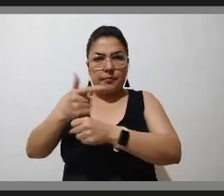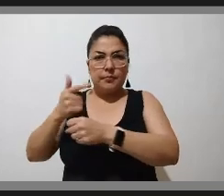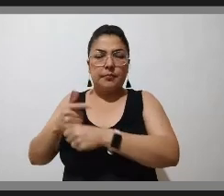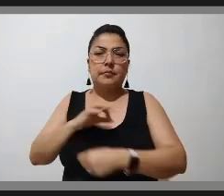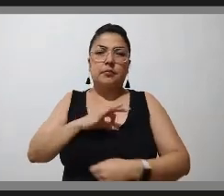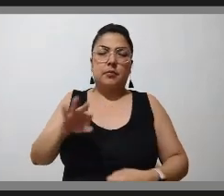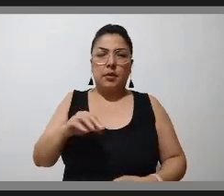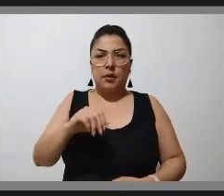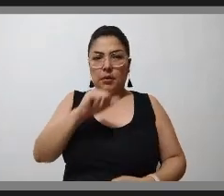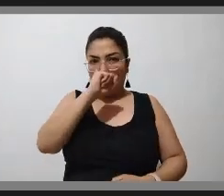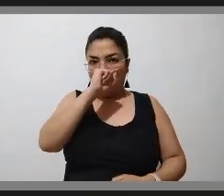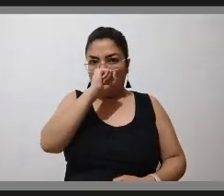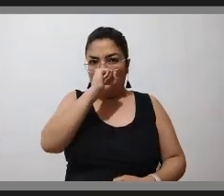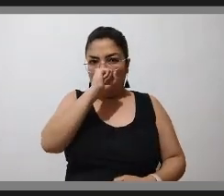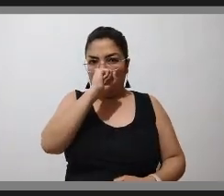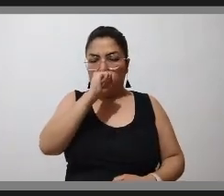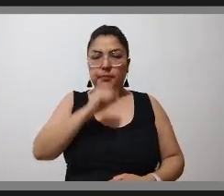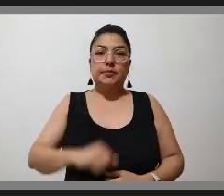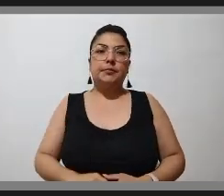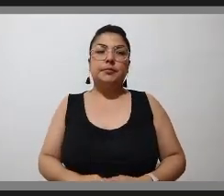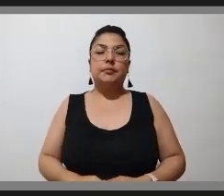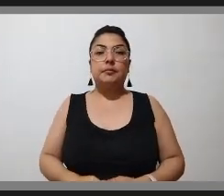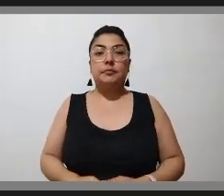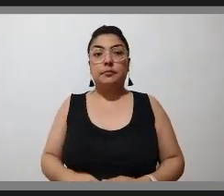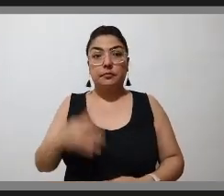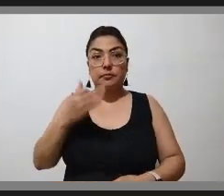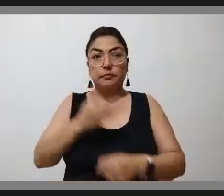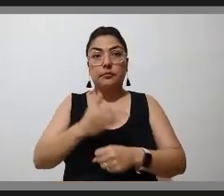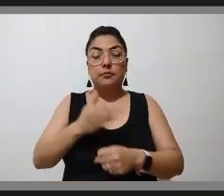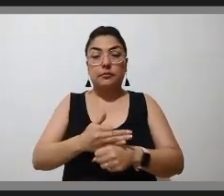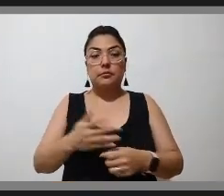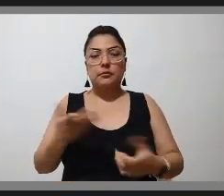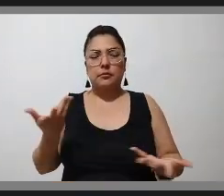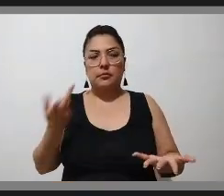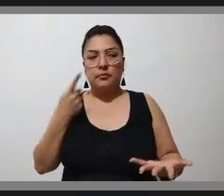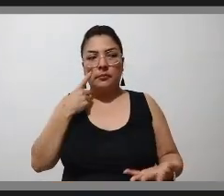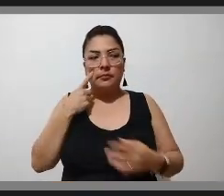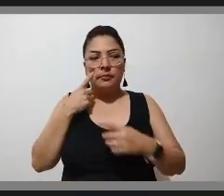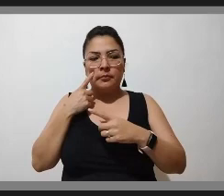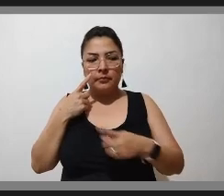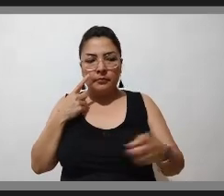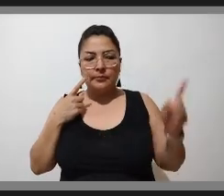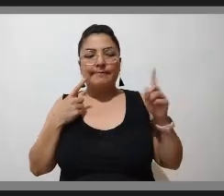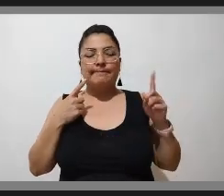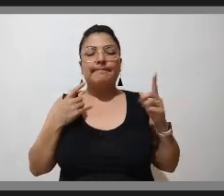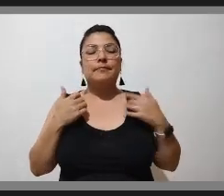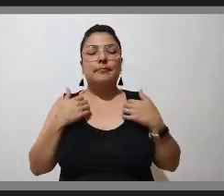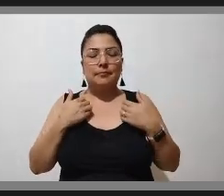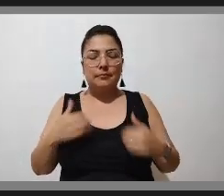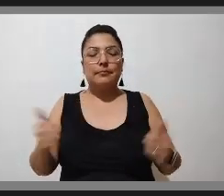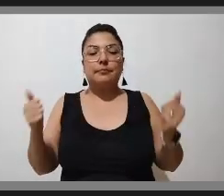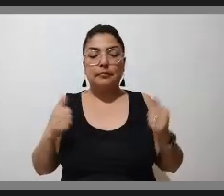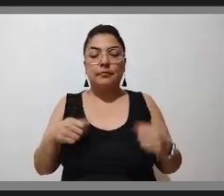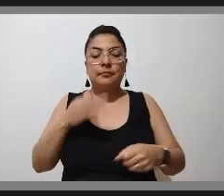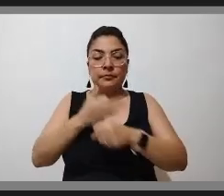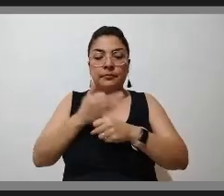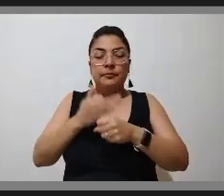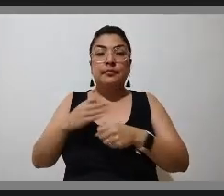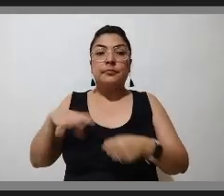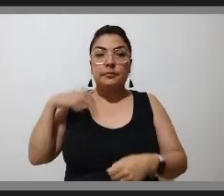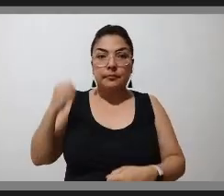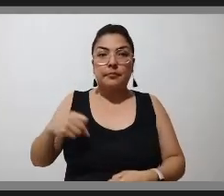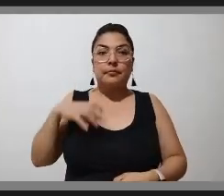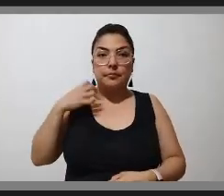sencilla. Actualmente pudiera ser un poquito más confuso identificarla. ¿Por qué? Porque ya se han implementado acciones precisamente